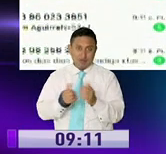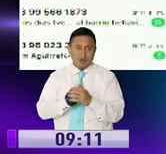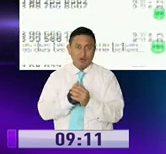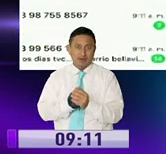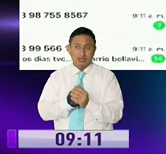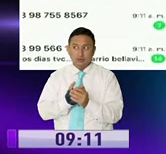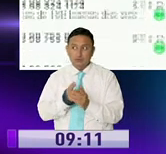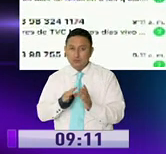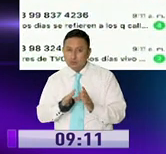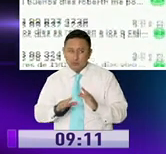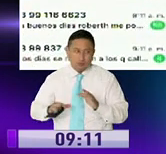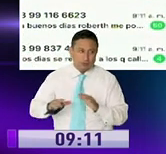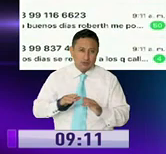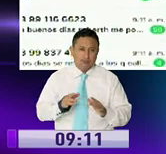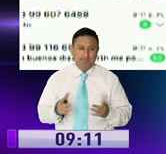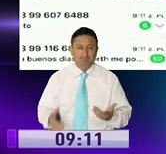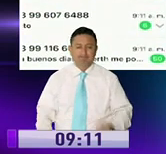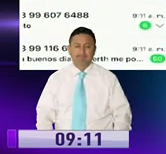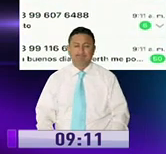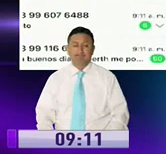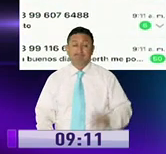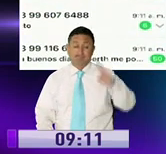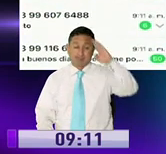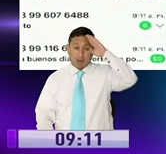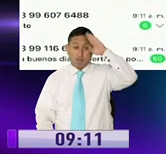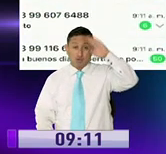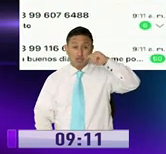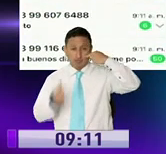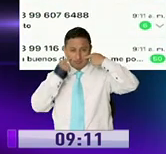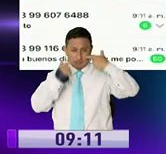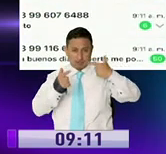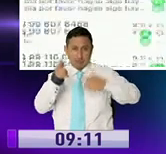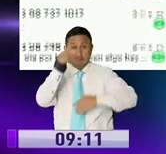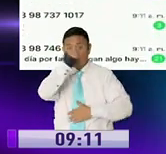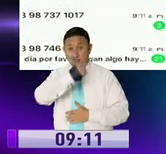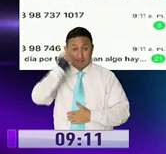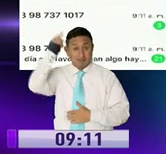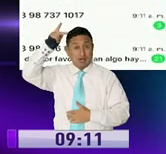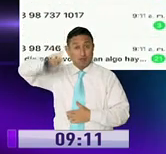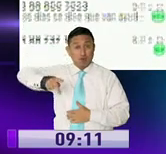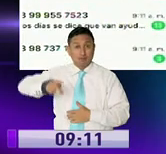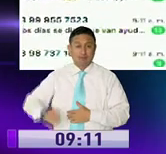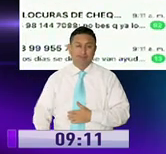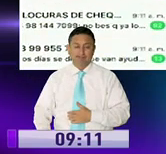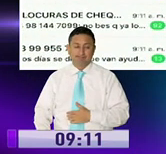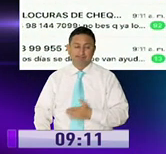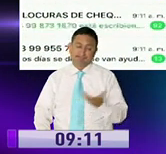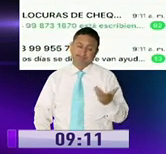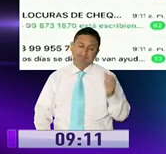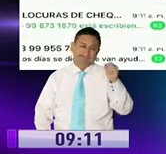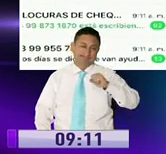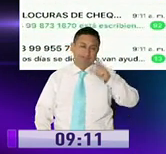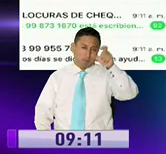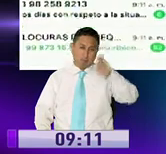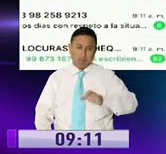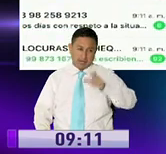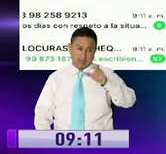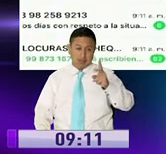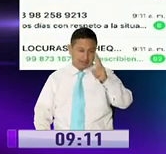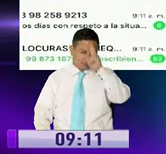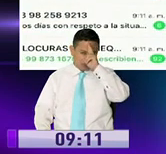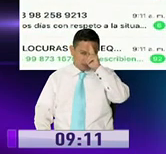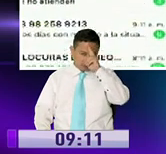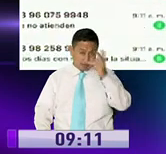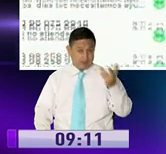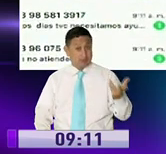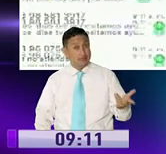esta emergencia. O sea, está bien, Jaime Rod, policía, que esté pendiente de la policía en Carapungo, ¿no? Los pisos, no lo dudo, semejantes,